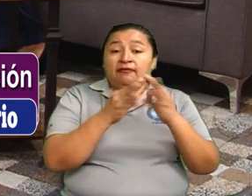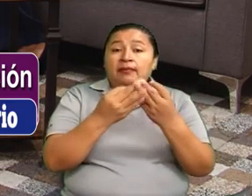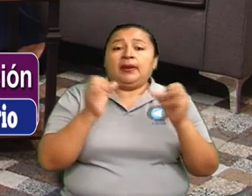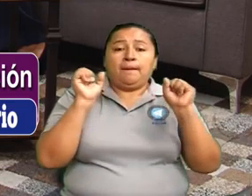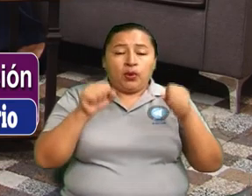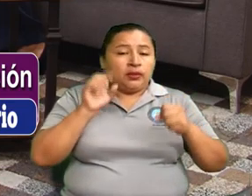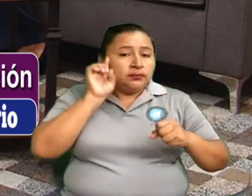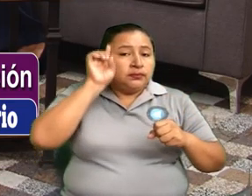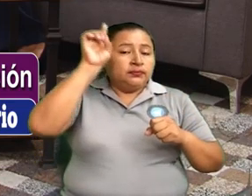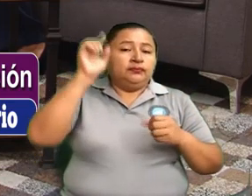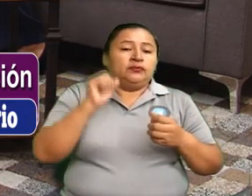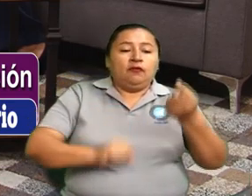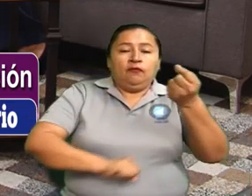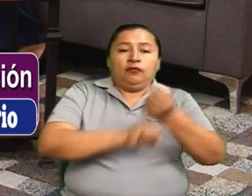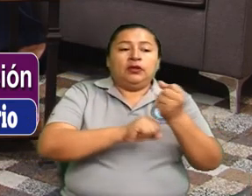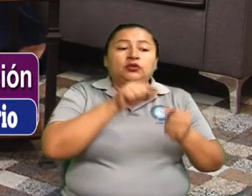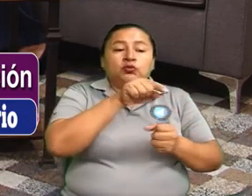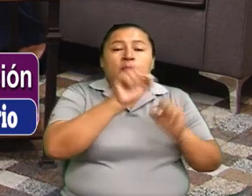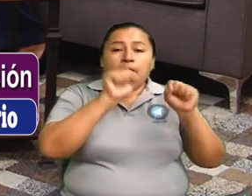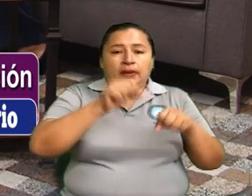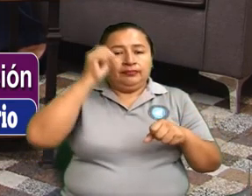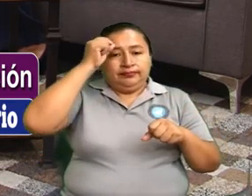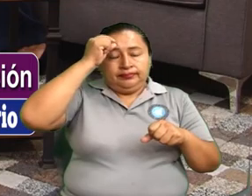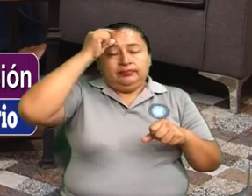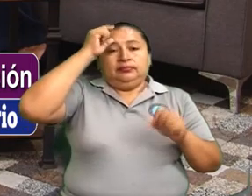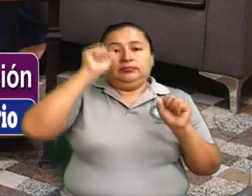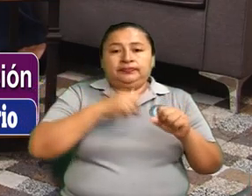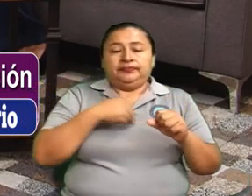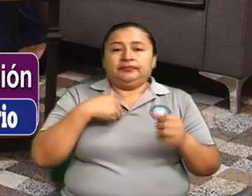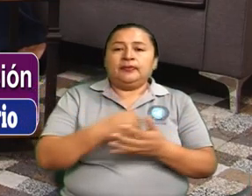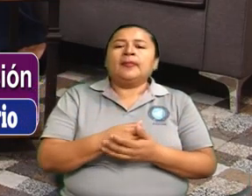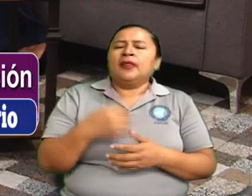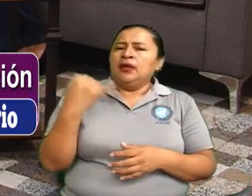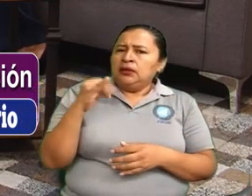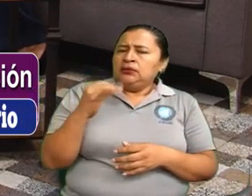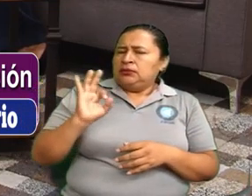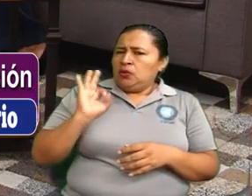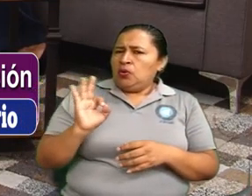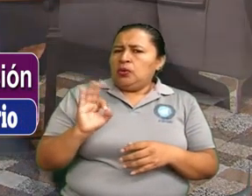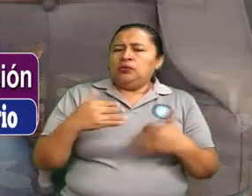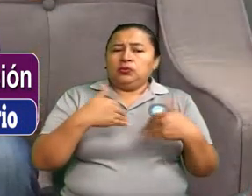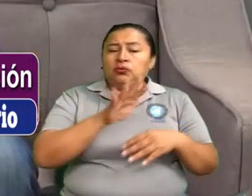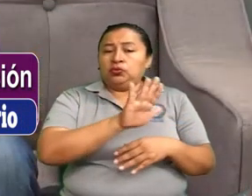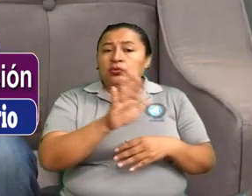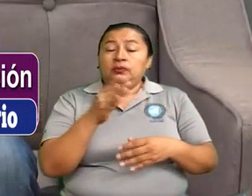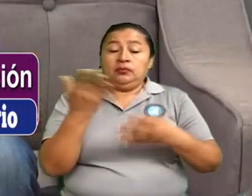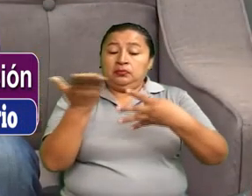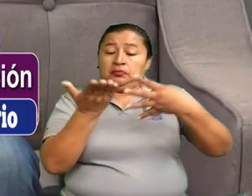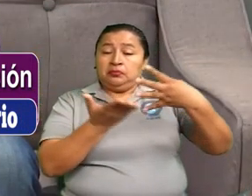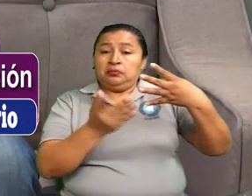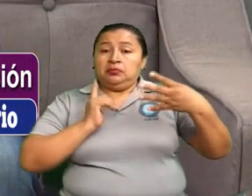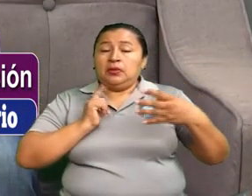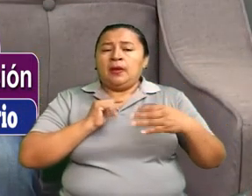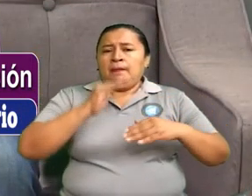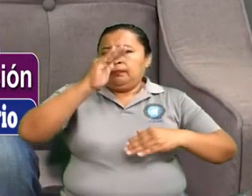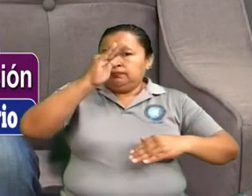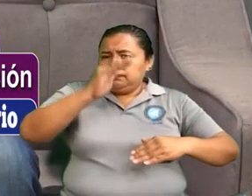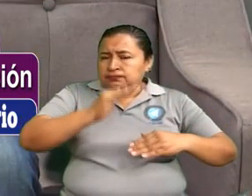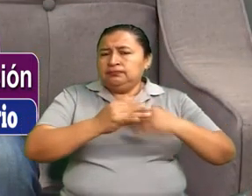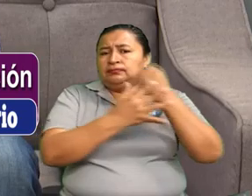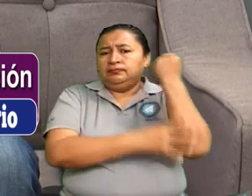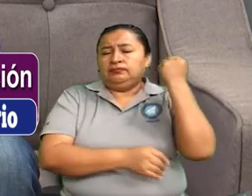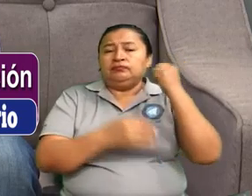adelante, fortaleciendo sus capacidades. Y sin duda alguna, en concordancia totalmente con esos indicadores que usted menciona, reducción de la pobreza por